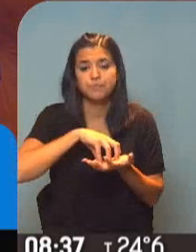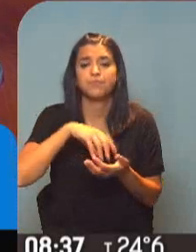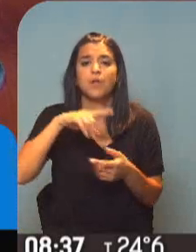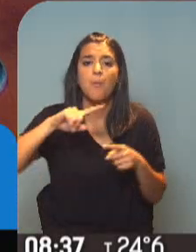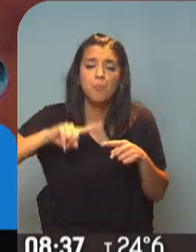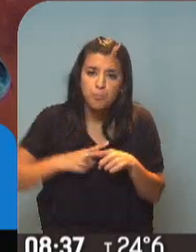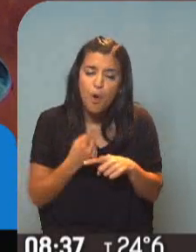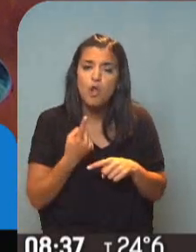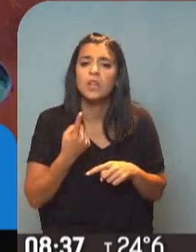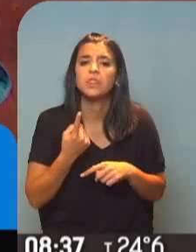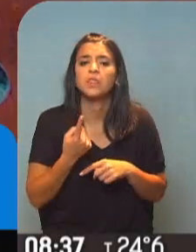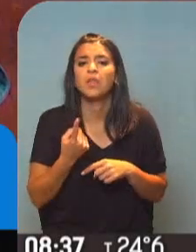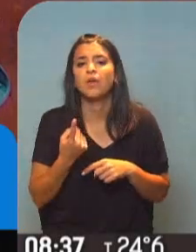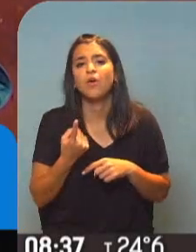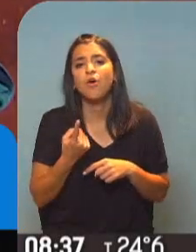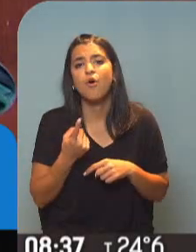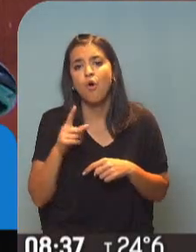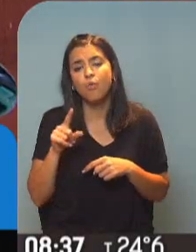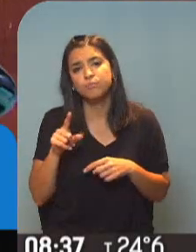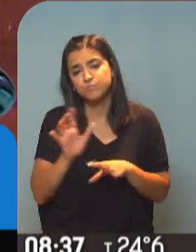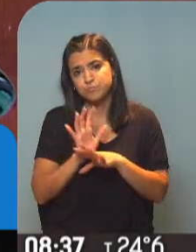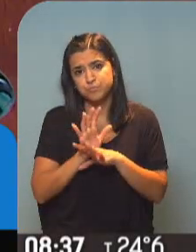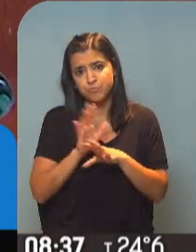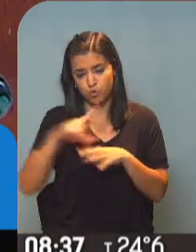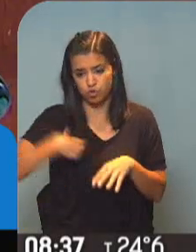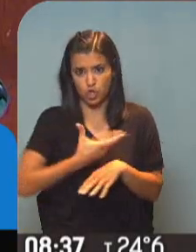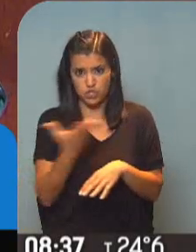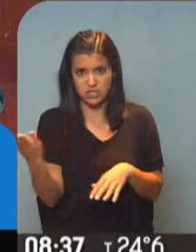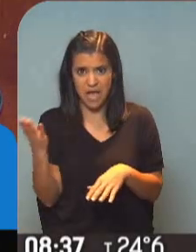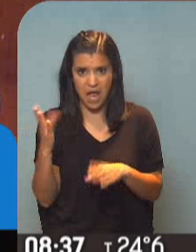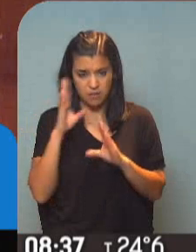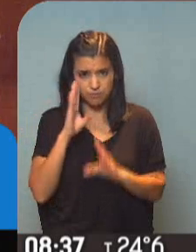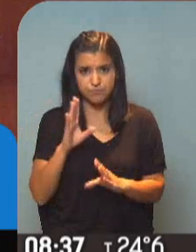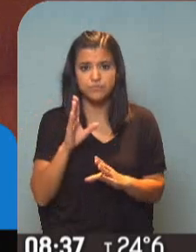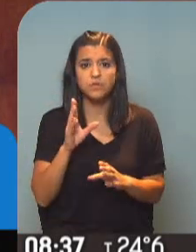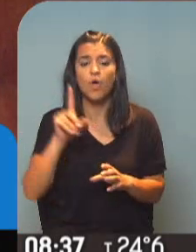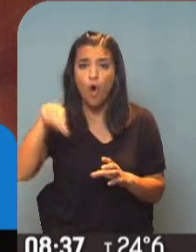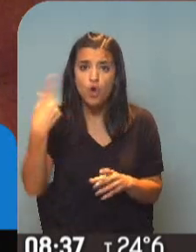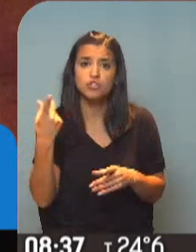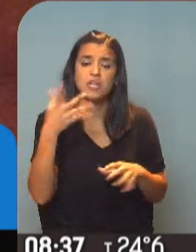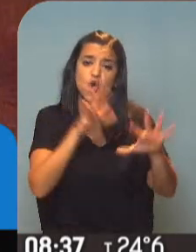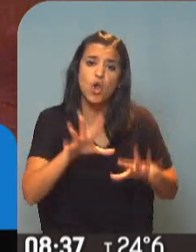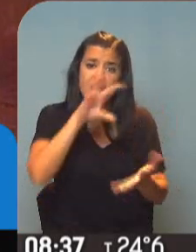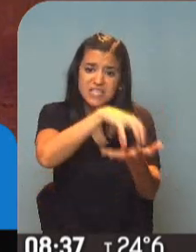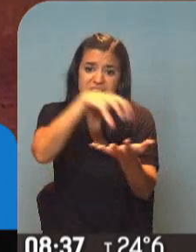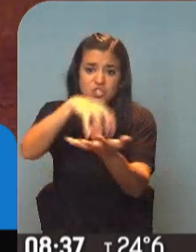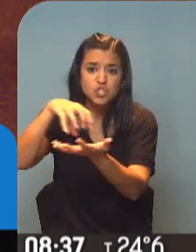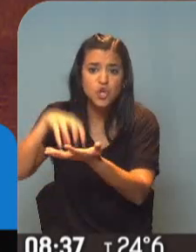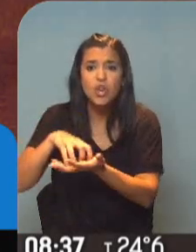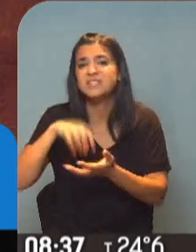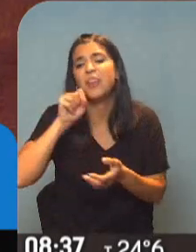más que por supuesto tienen una faceta social más algunas cuantas organizaciones típicamente